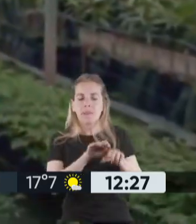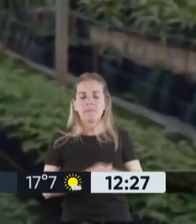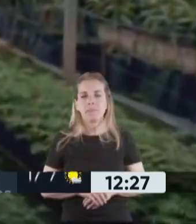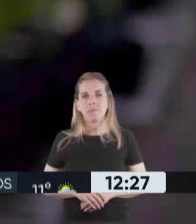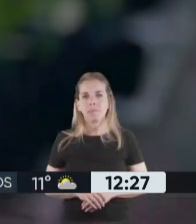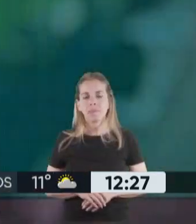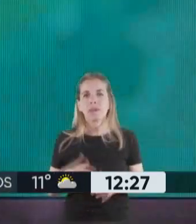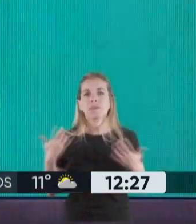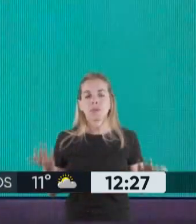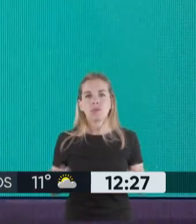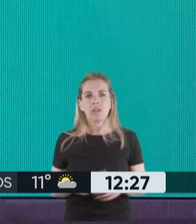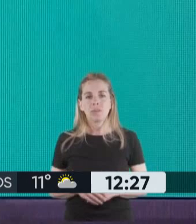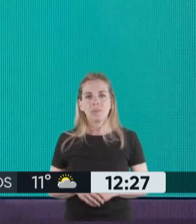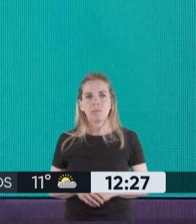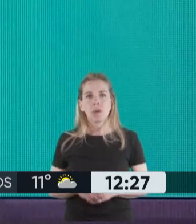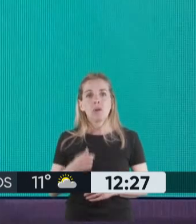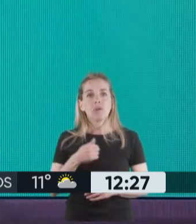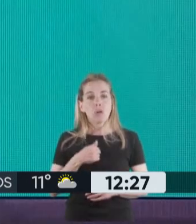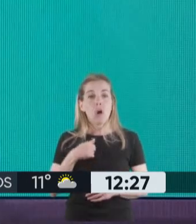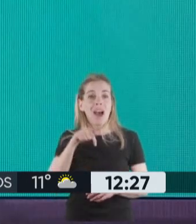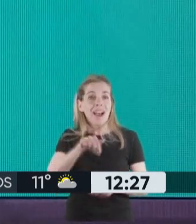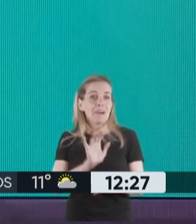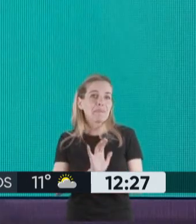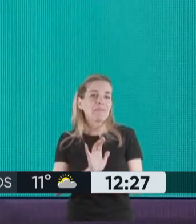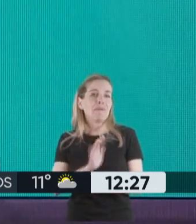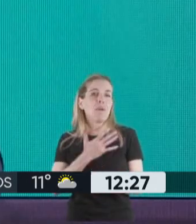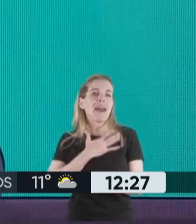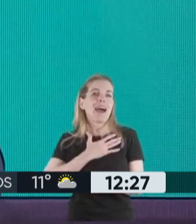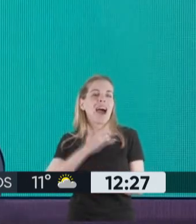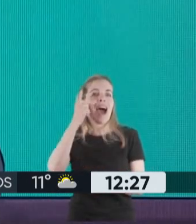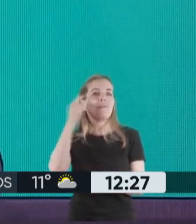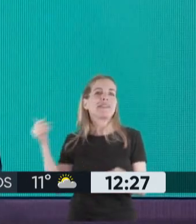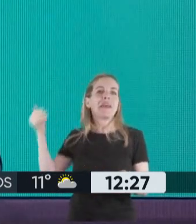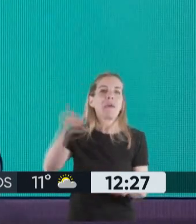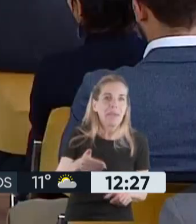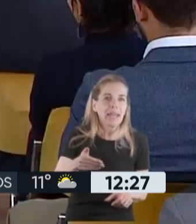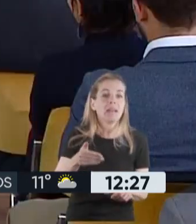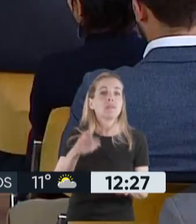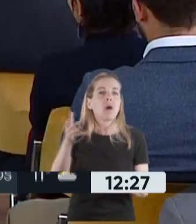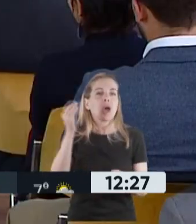Así es que yo vine como alumno, me sirvió de mucho lo que dijeron,